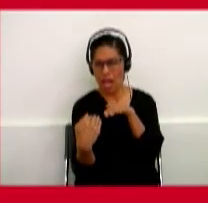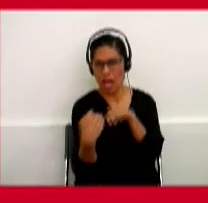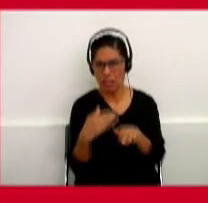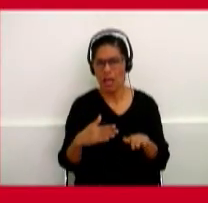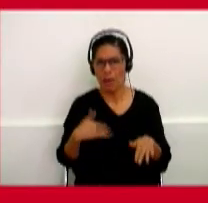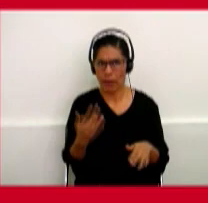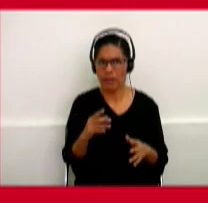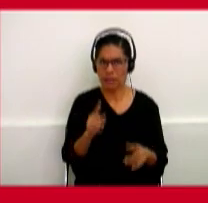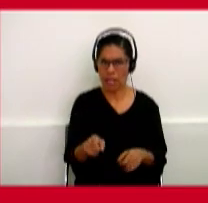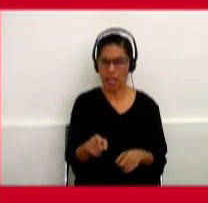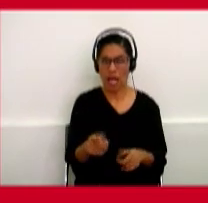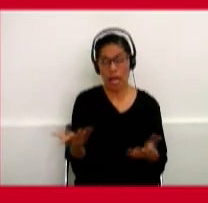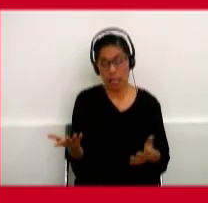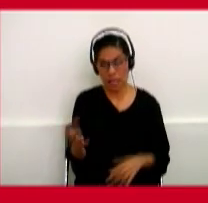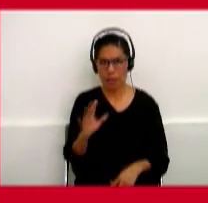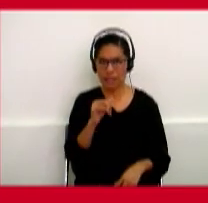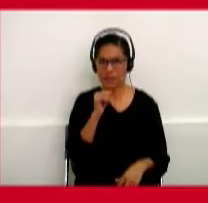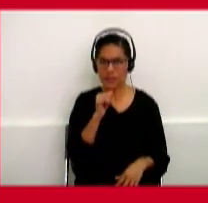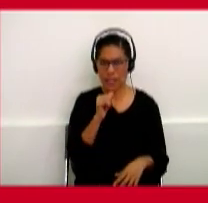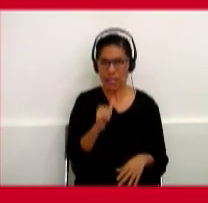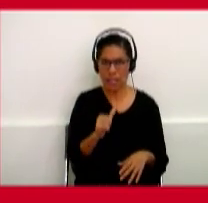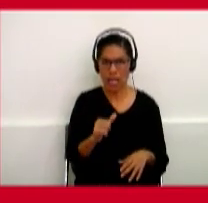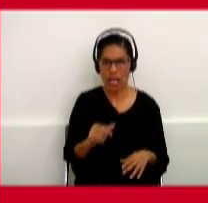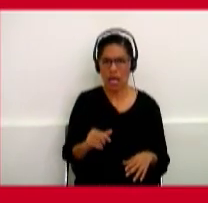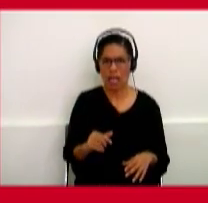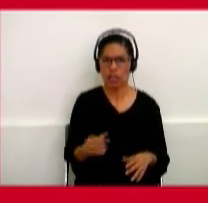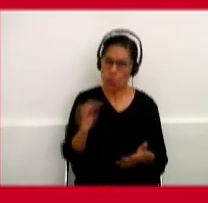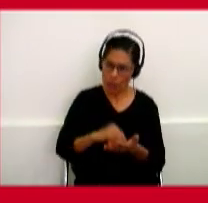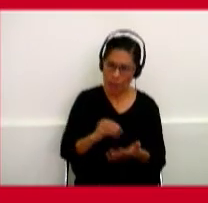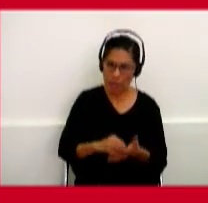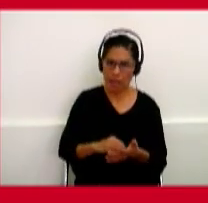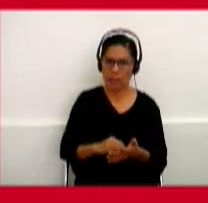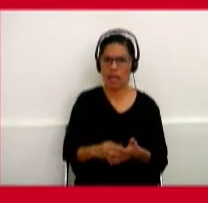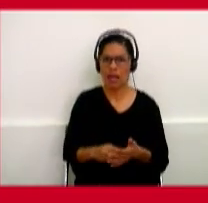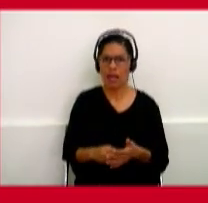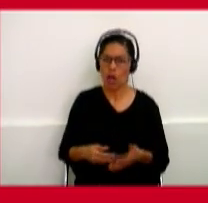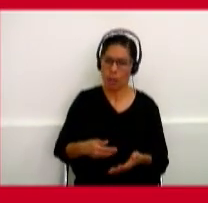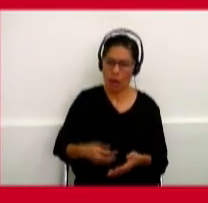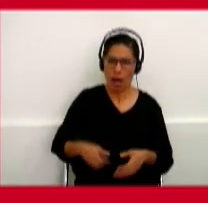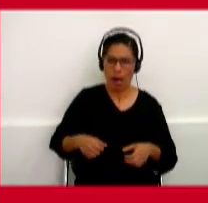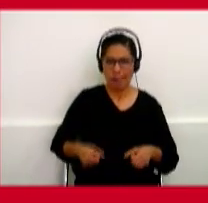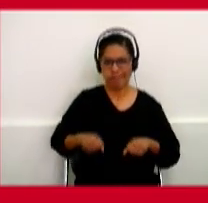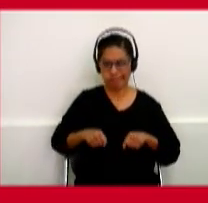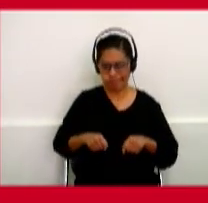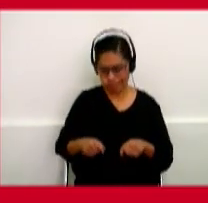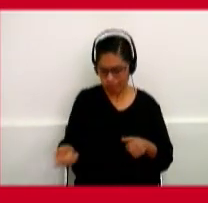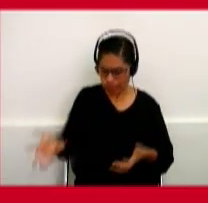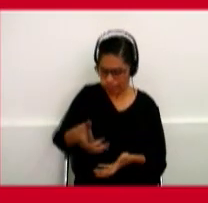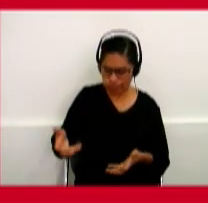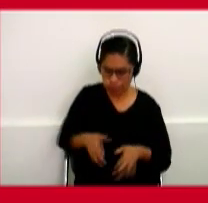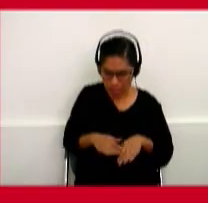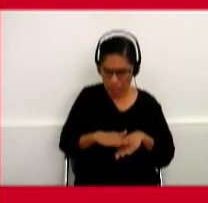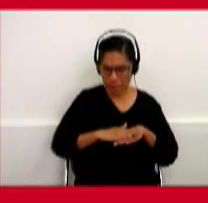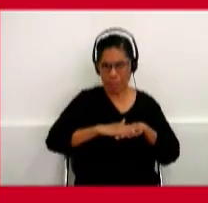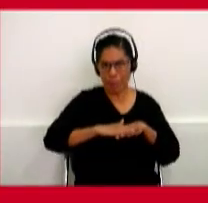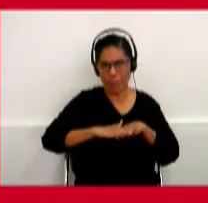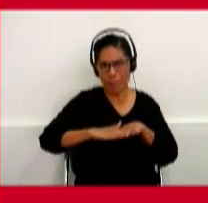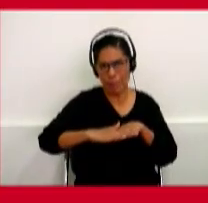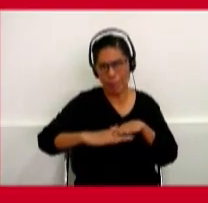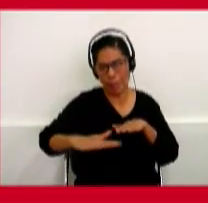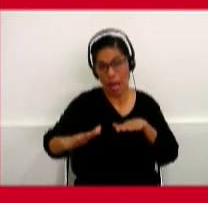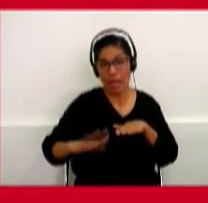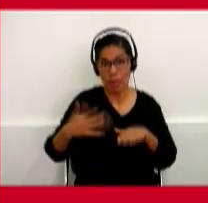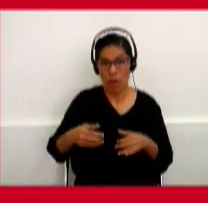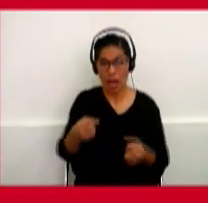las que necesiten más mantenimiento o donde hacer más mantenimiento, y hacer el mantenimiento de manera que se vincule con las operaciones o con